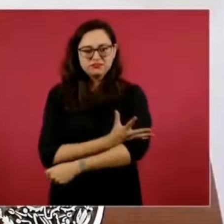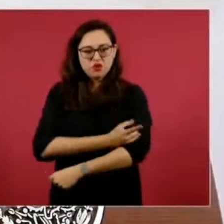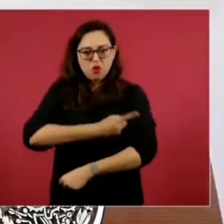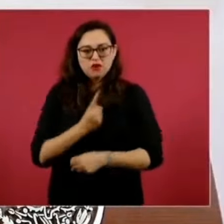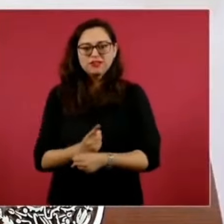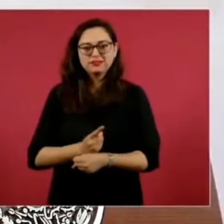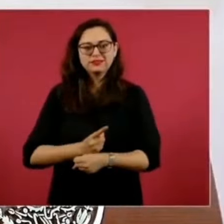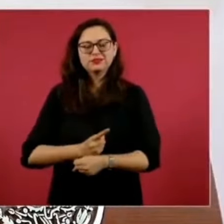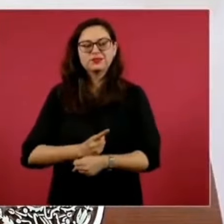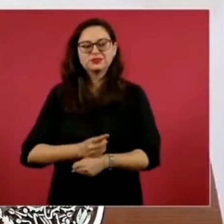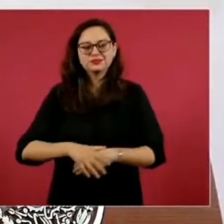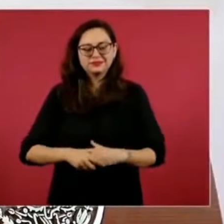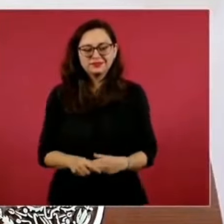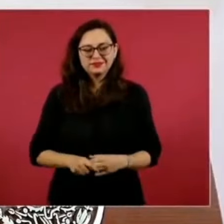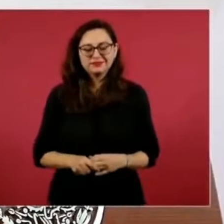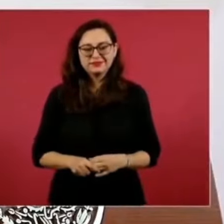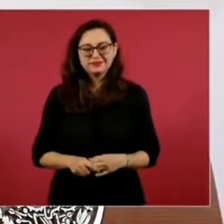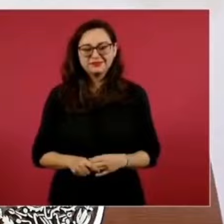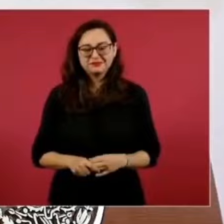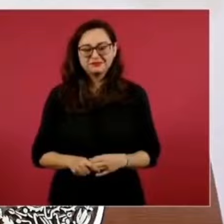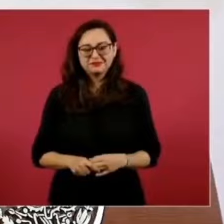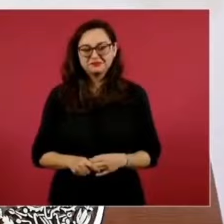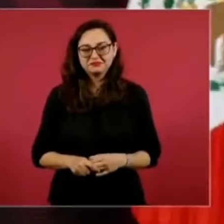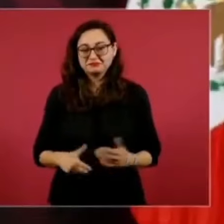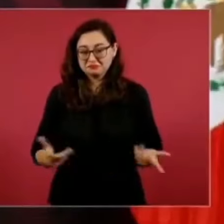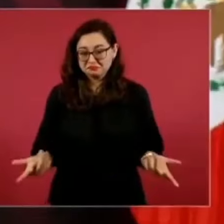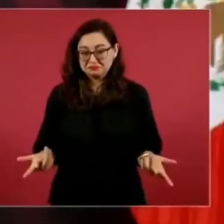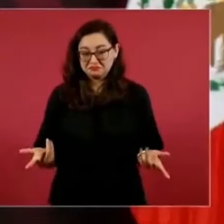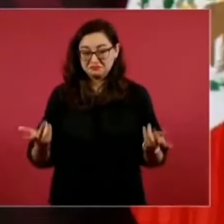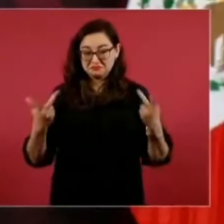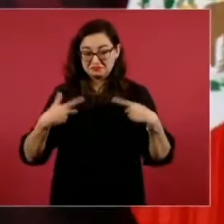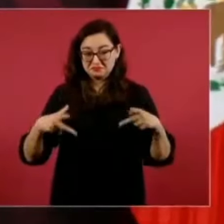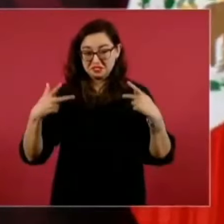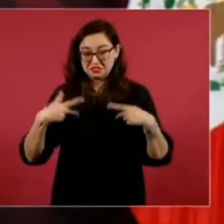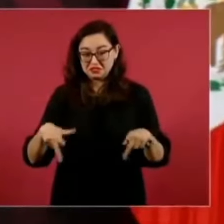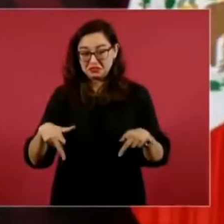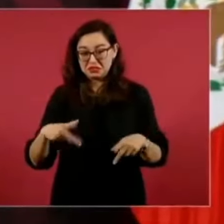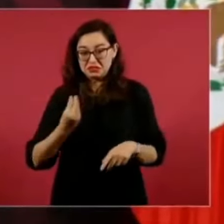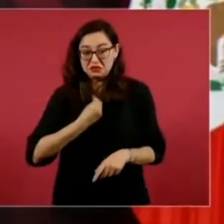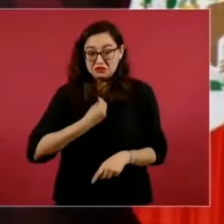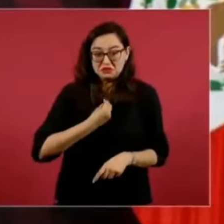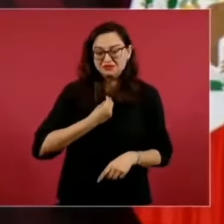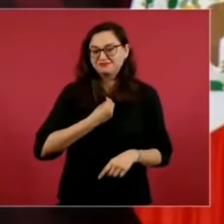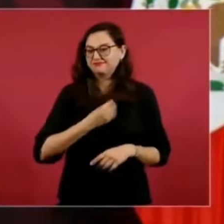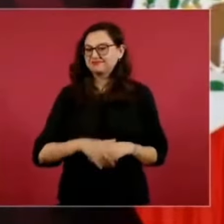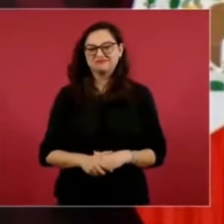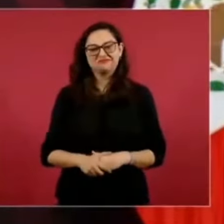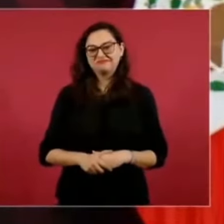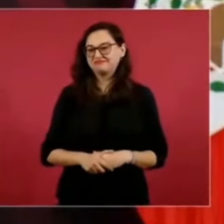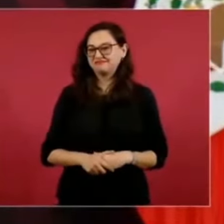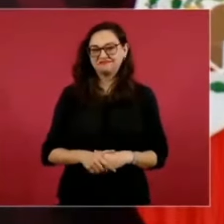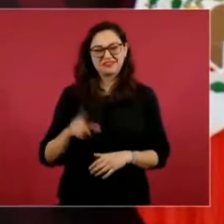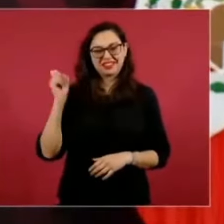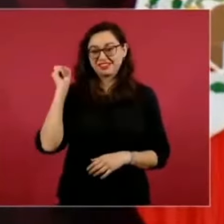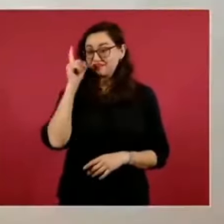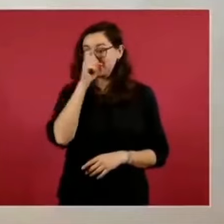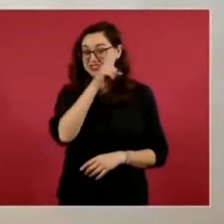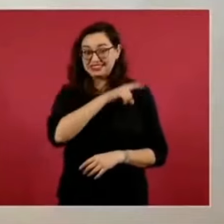franqueza es muy difícil que haya hipocresía losas